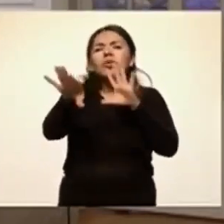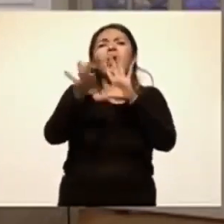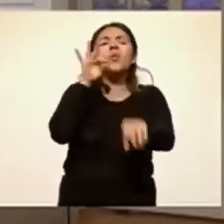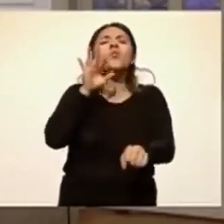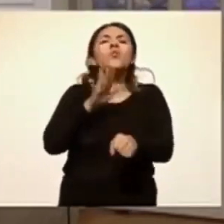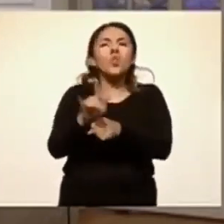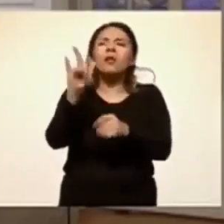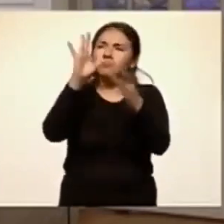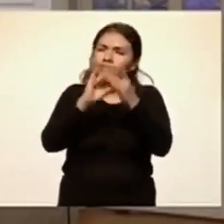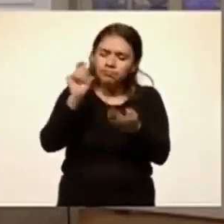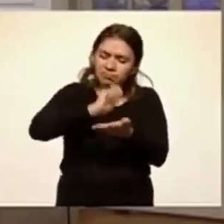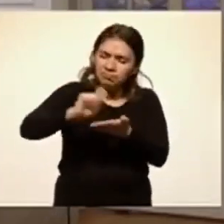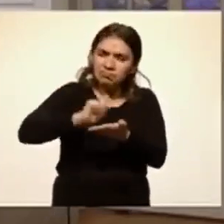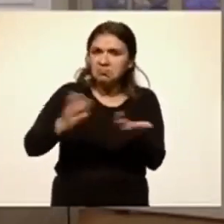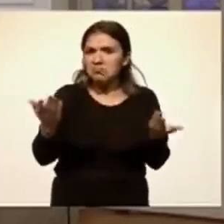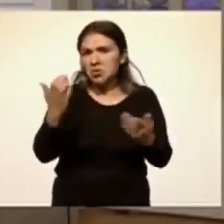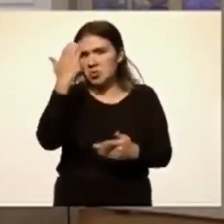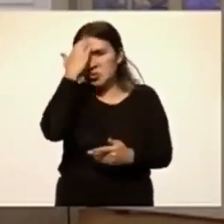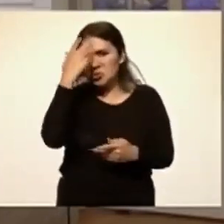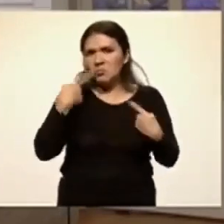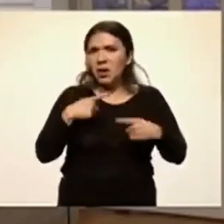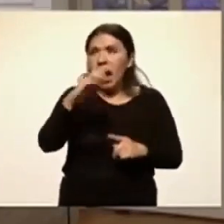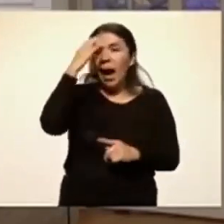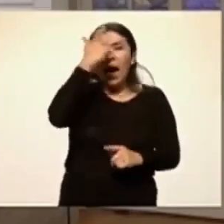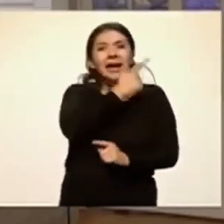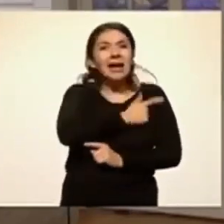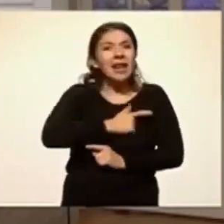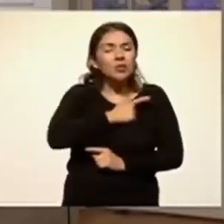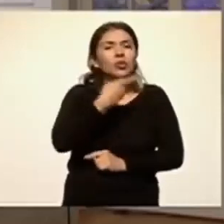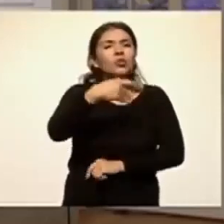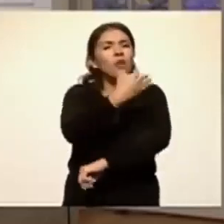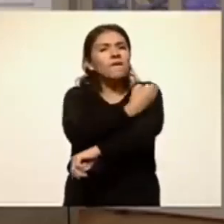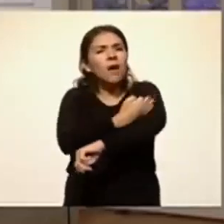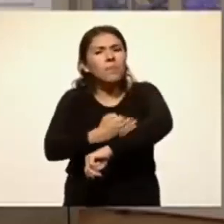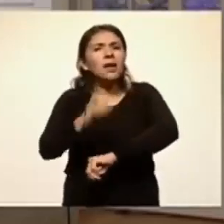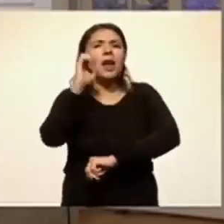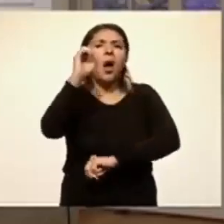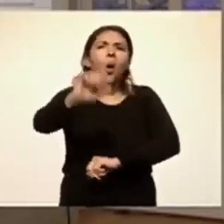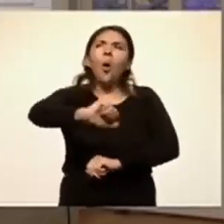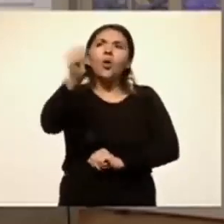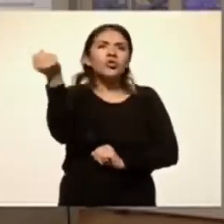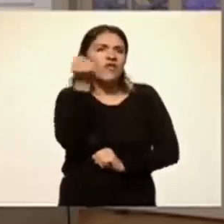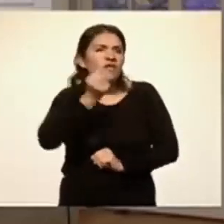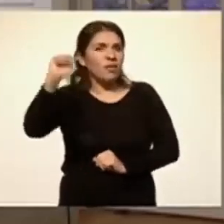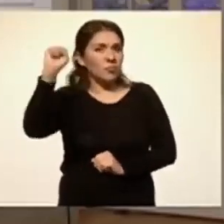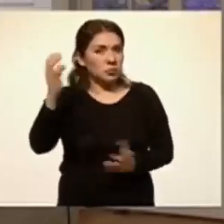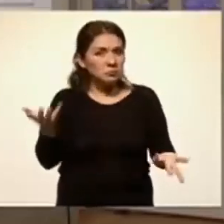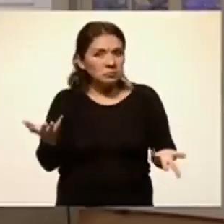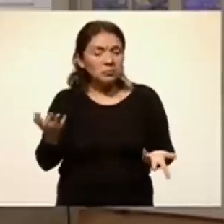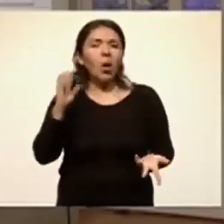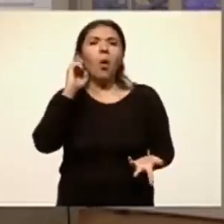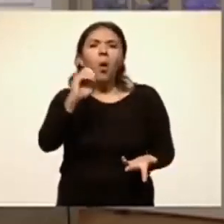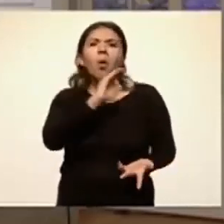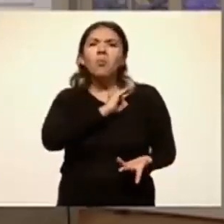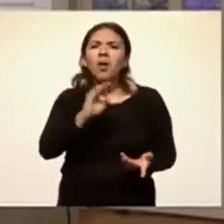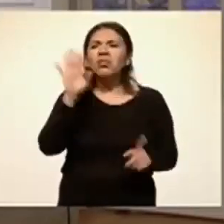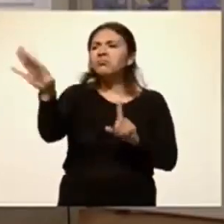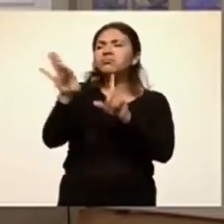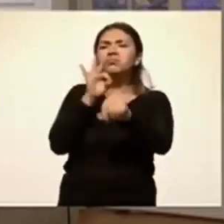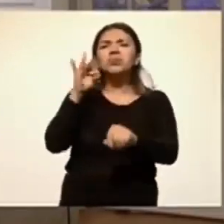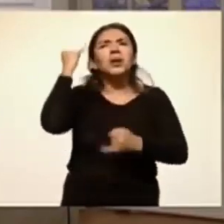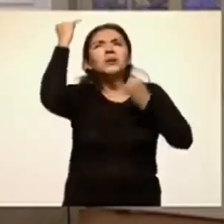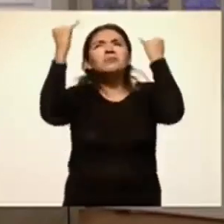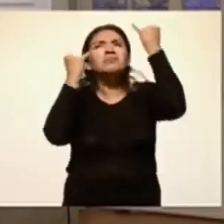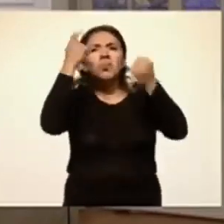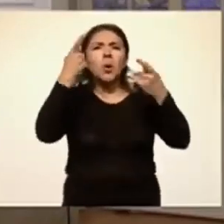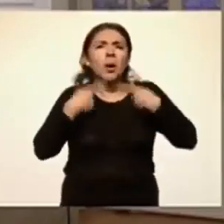tú elijas. Puede ser una persona que admires, ya sea de tu familia o de alguien famoso. También podría ser un personaje de